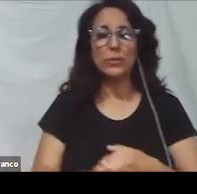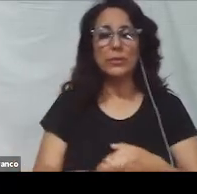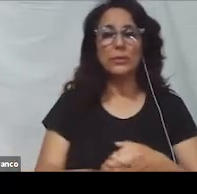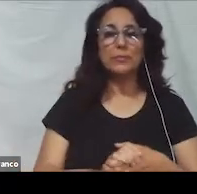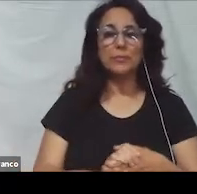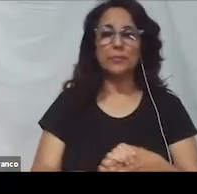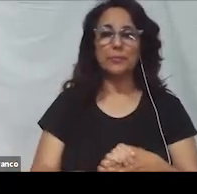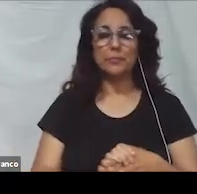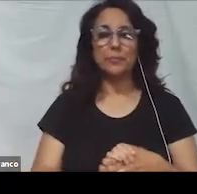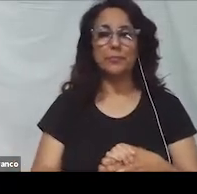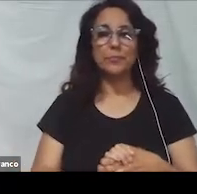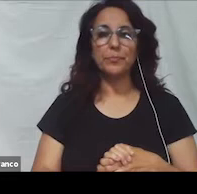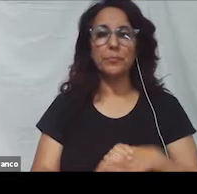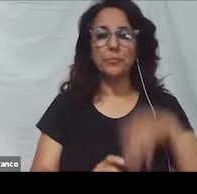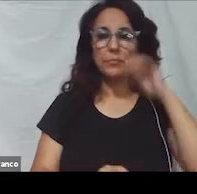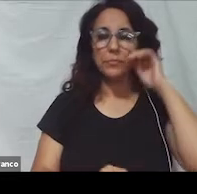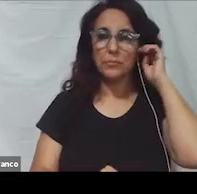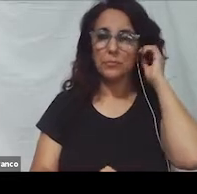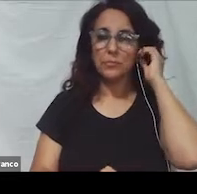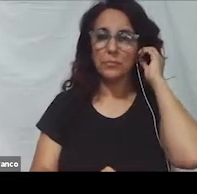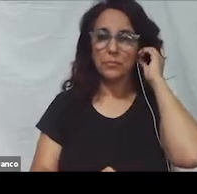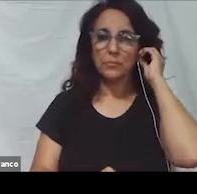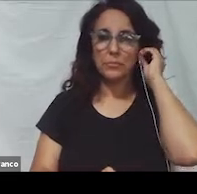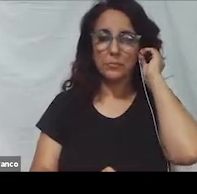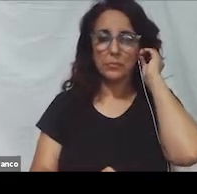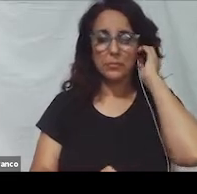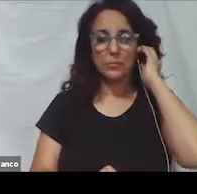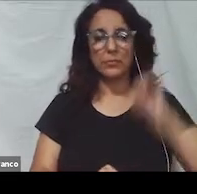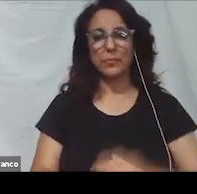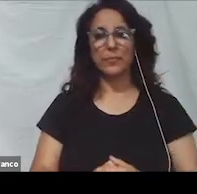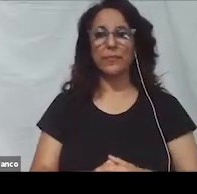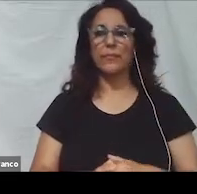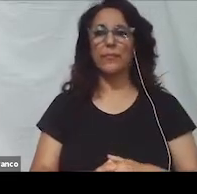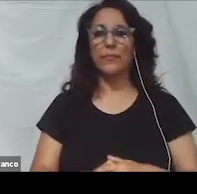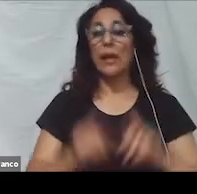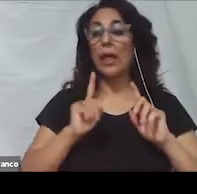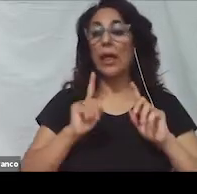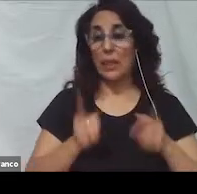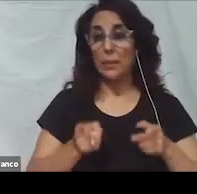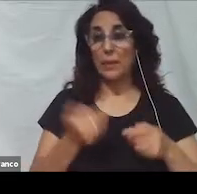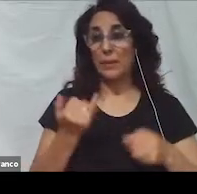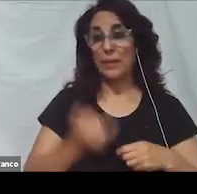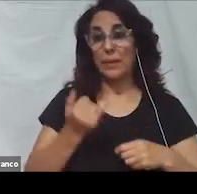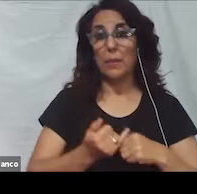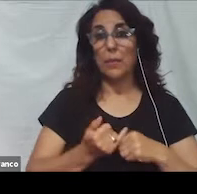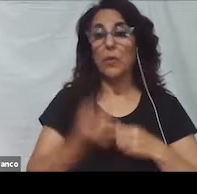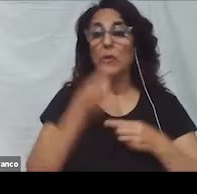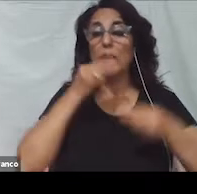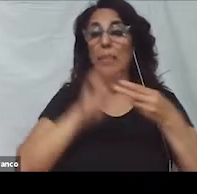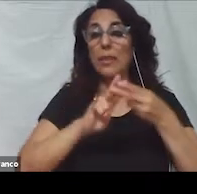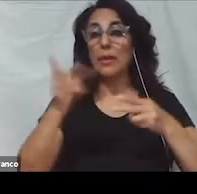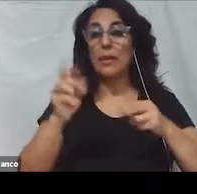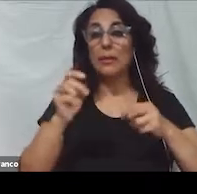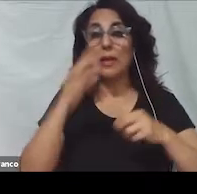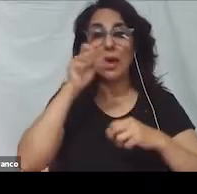O qué estilo, mejor dicho, utilizar. Bueno, también tenemos lo que es la etiqueta head, donde